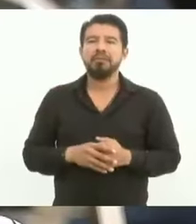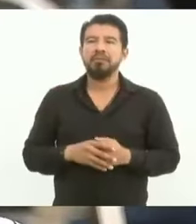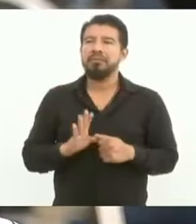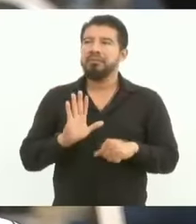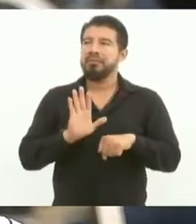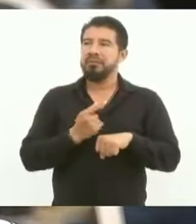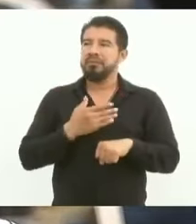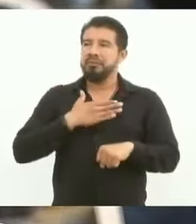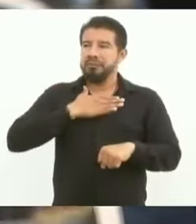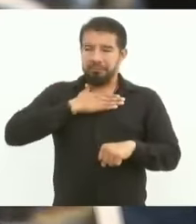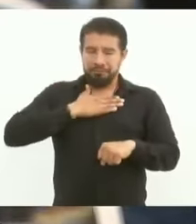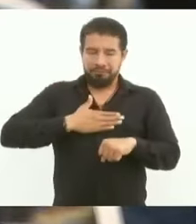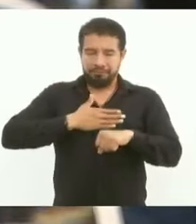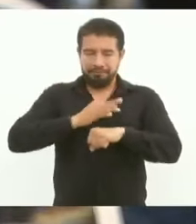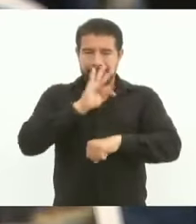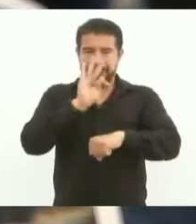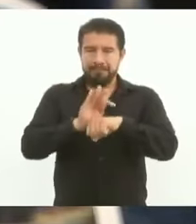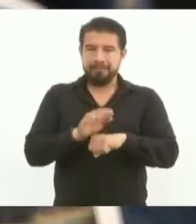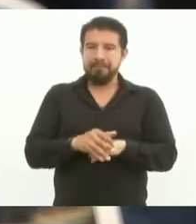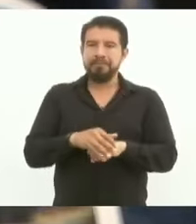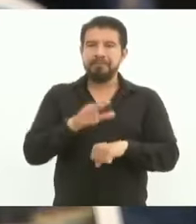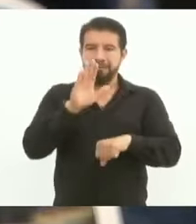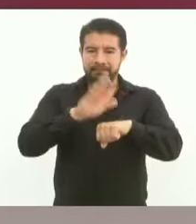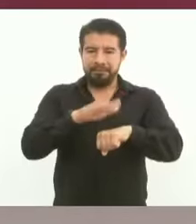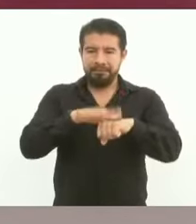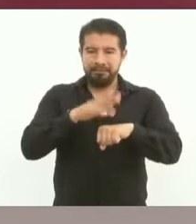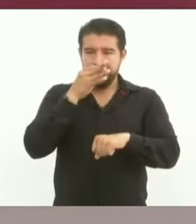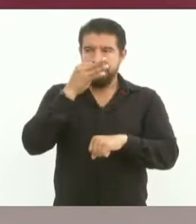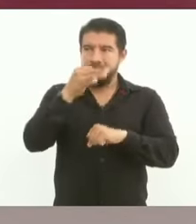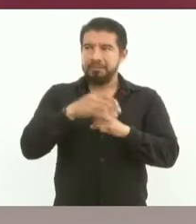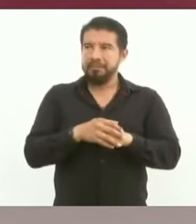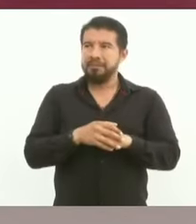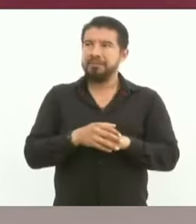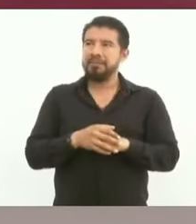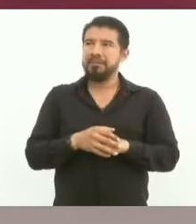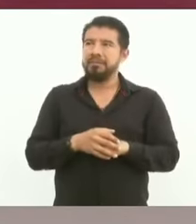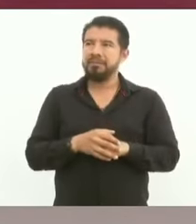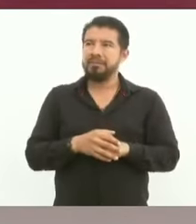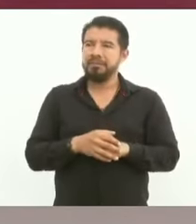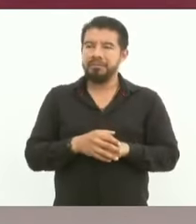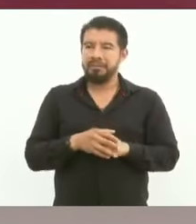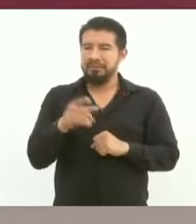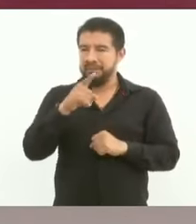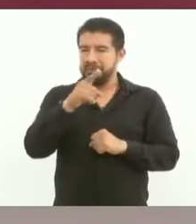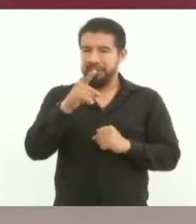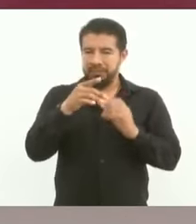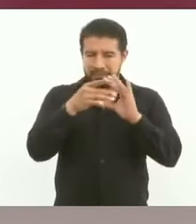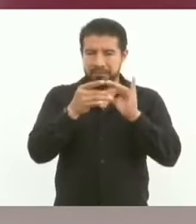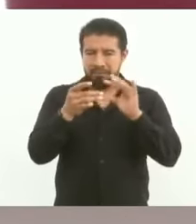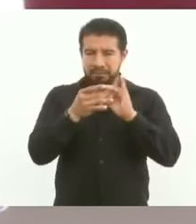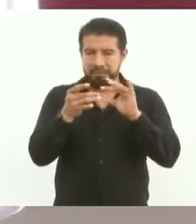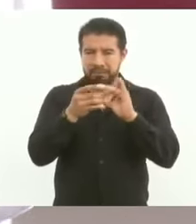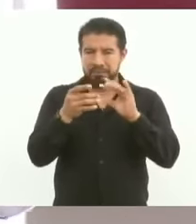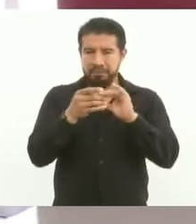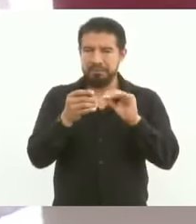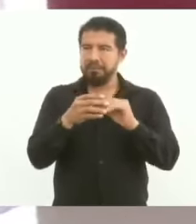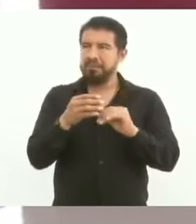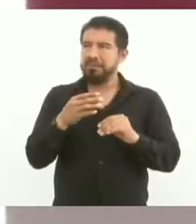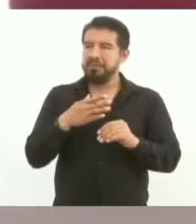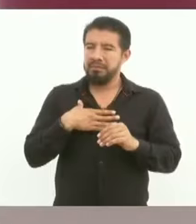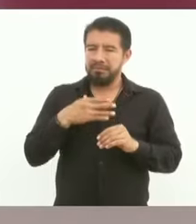justicia. Nada más les hago la cuenta, ¿sí? Porque piensan que fue